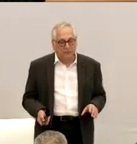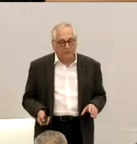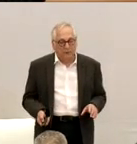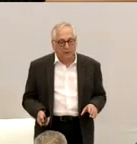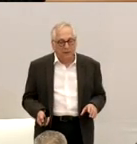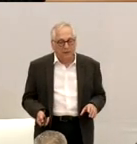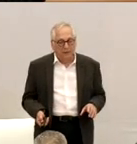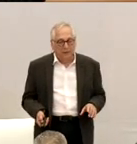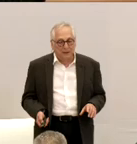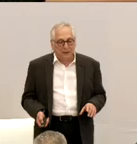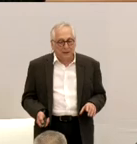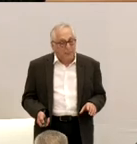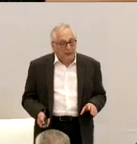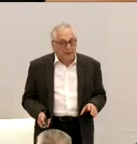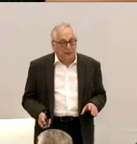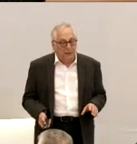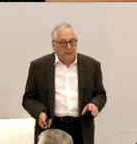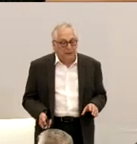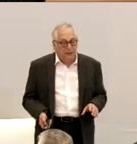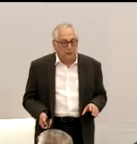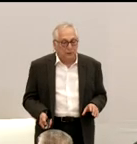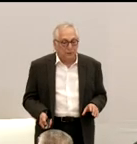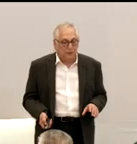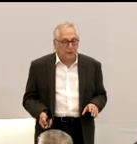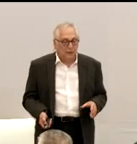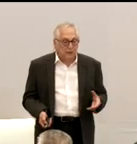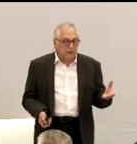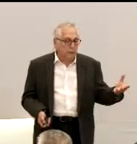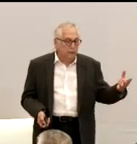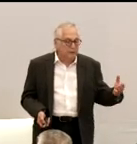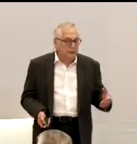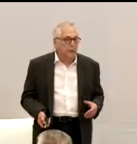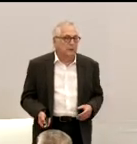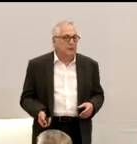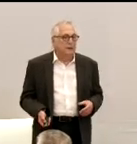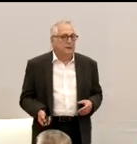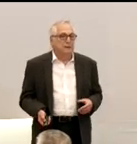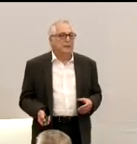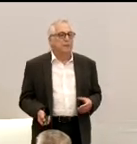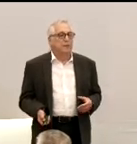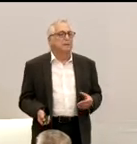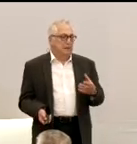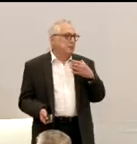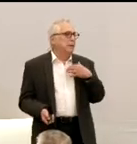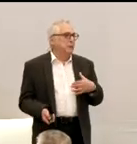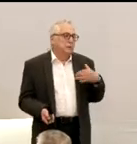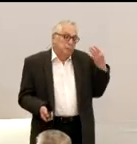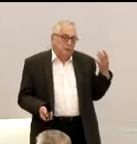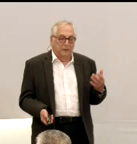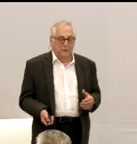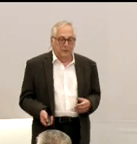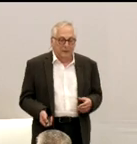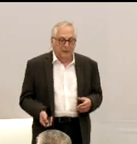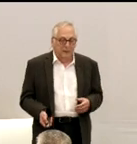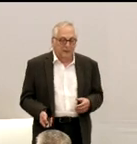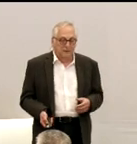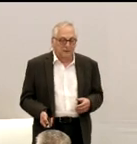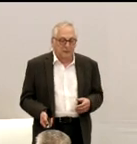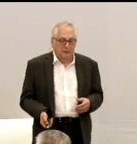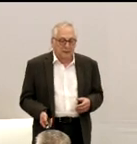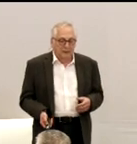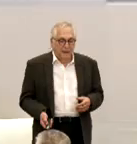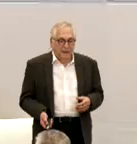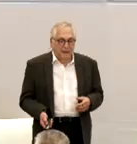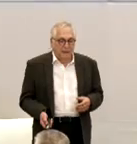esta otra forma de verlo. Depende de nosotros. Y el mundo interior, que también depende de nosotros, porque claro, está